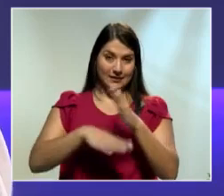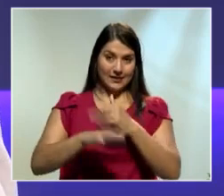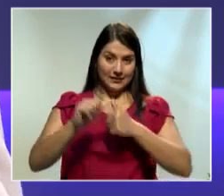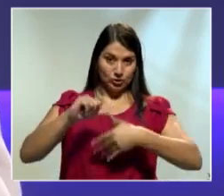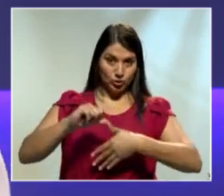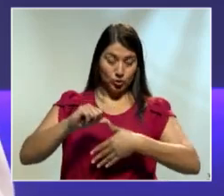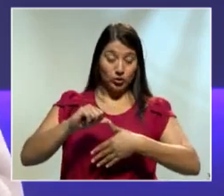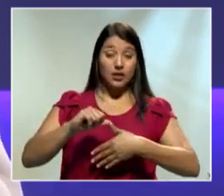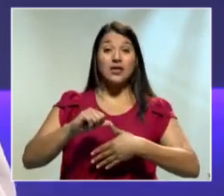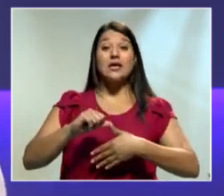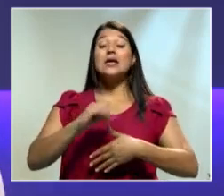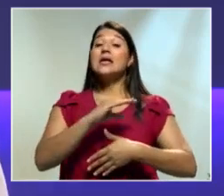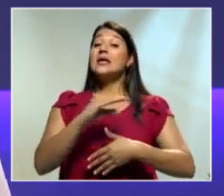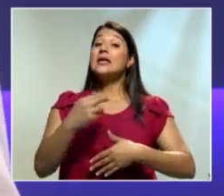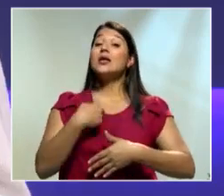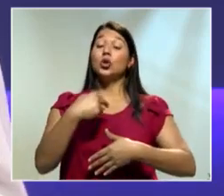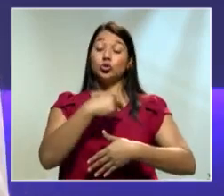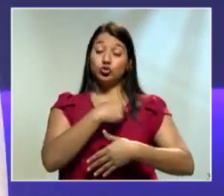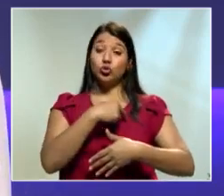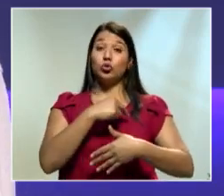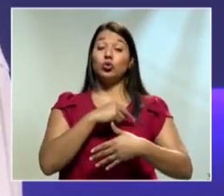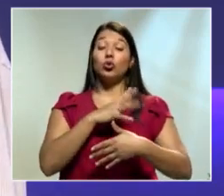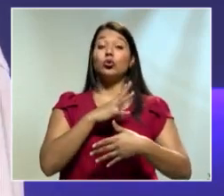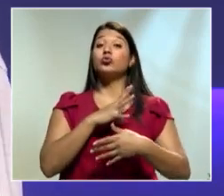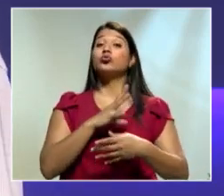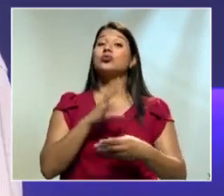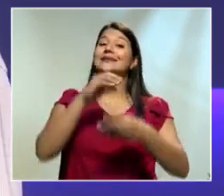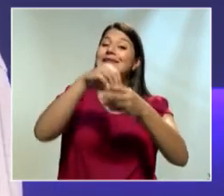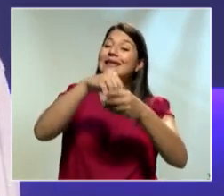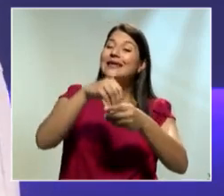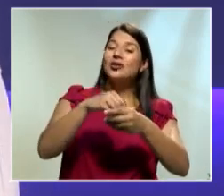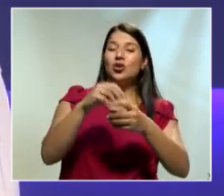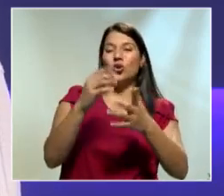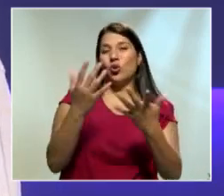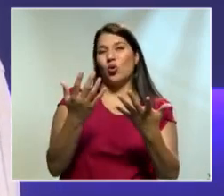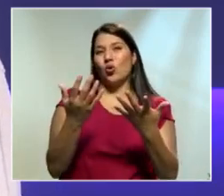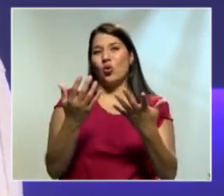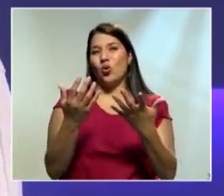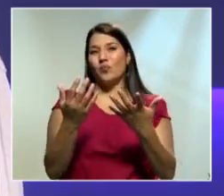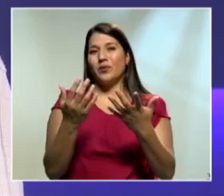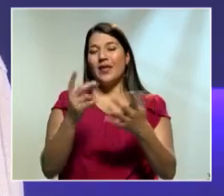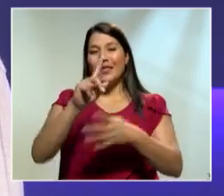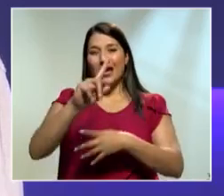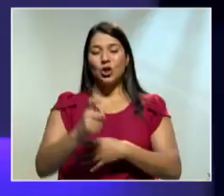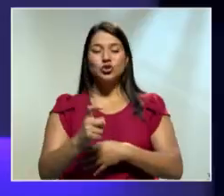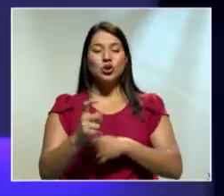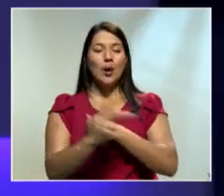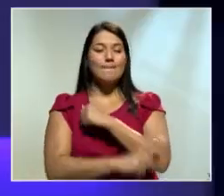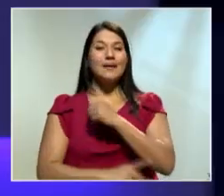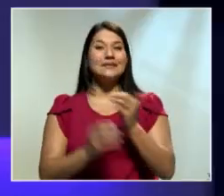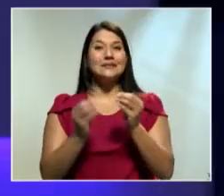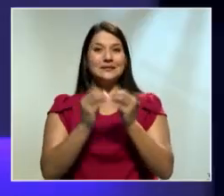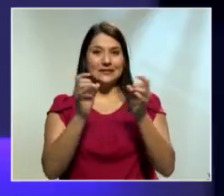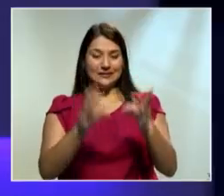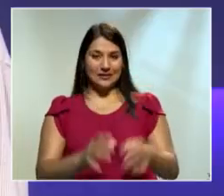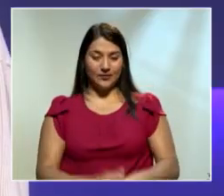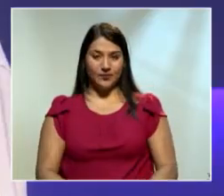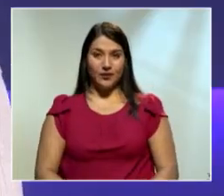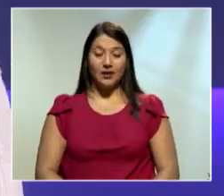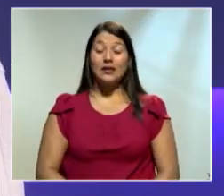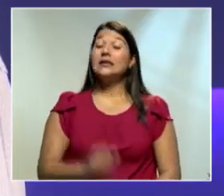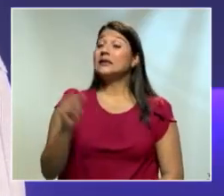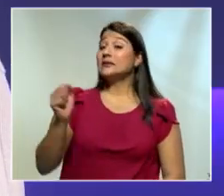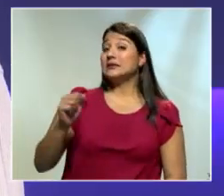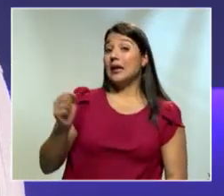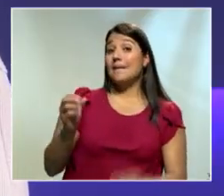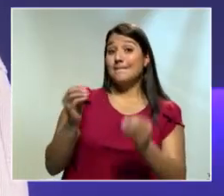somos los que estamos en la lista de proyecciones un poco más catastróficas a nivel mundial. De efectos. Claro. Sí, sobre todo,